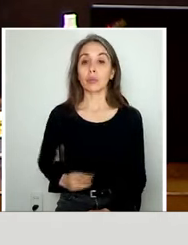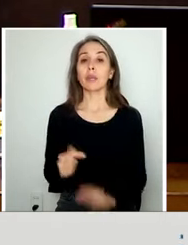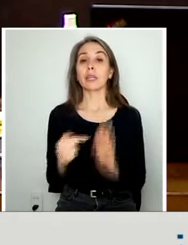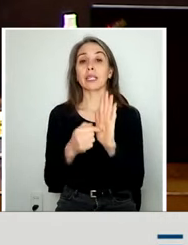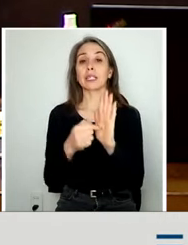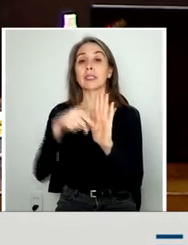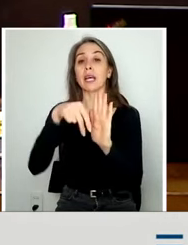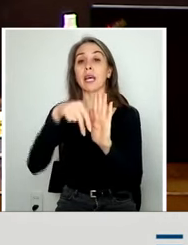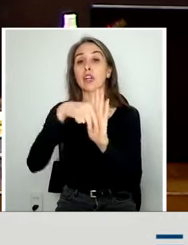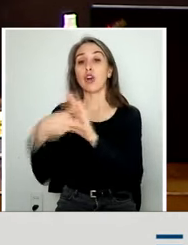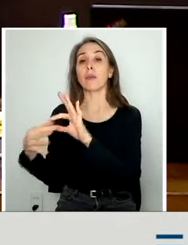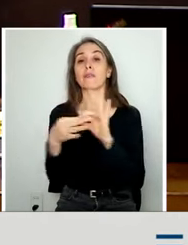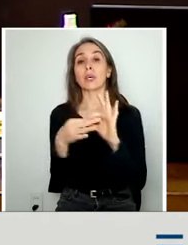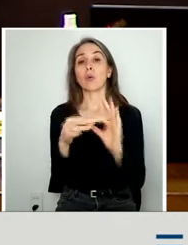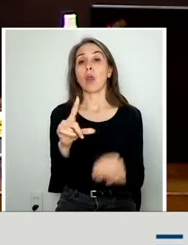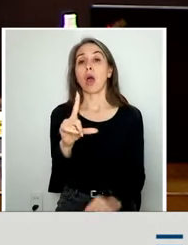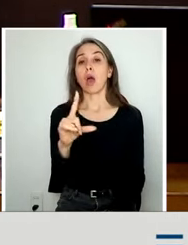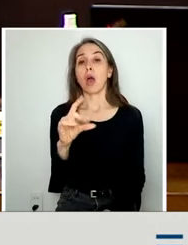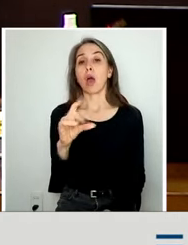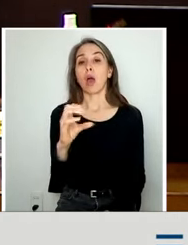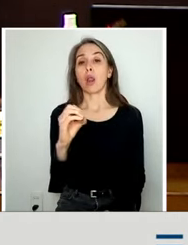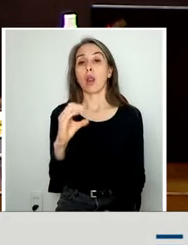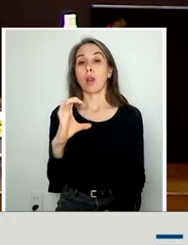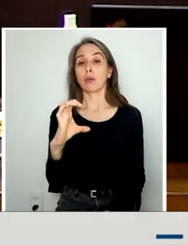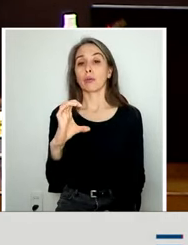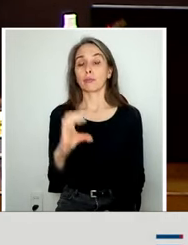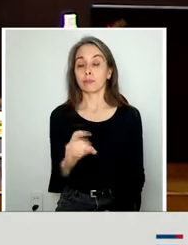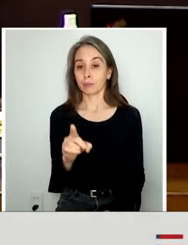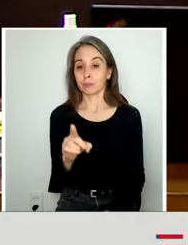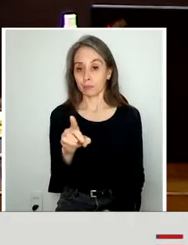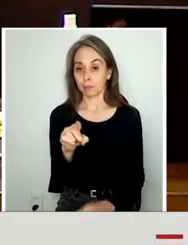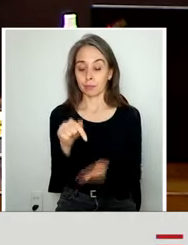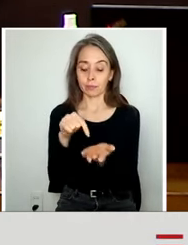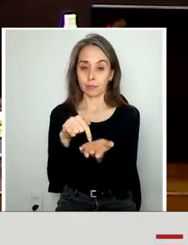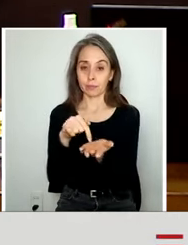orgánico constitucional en votación